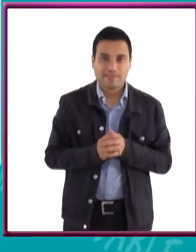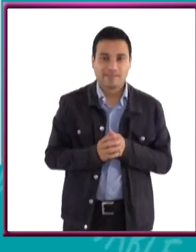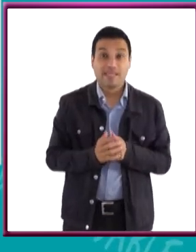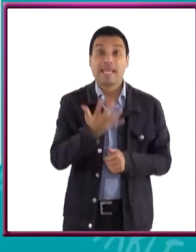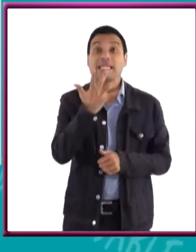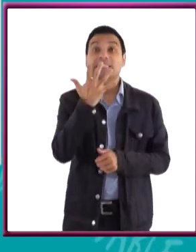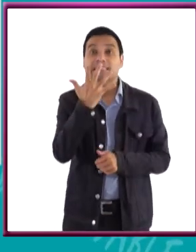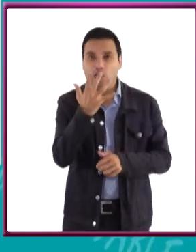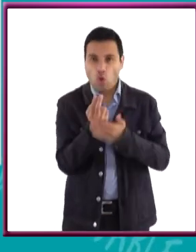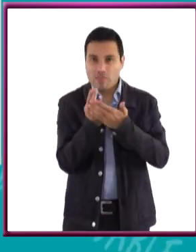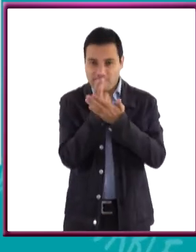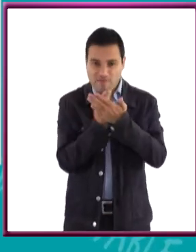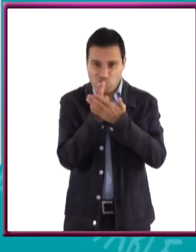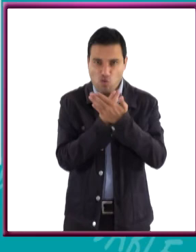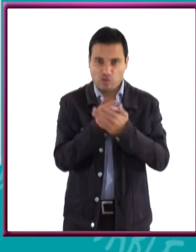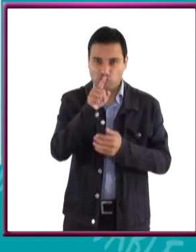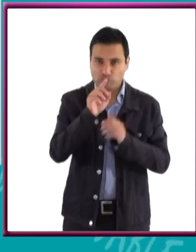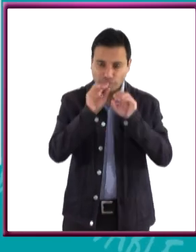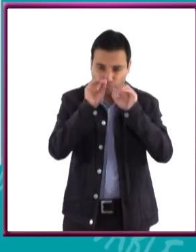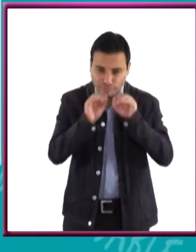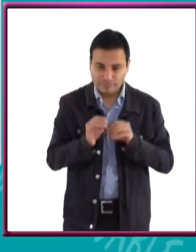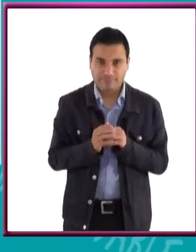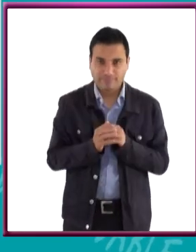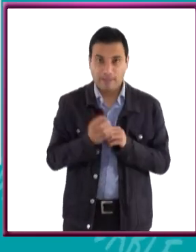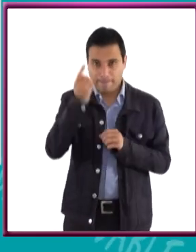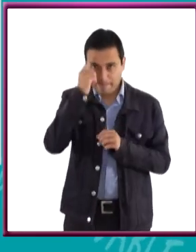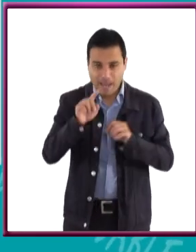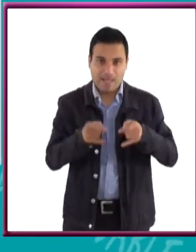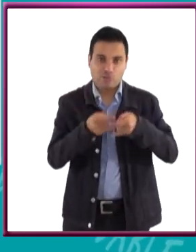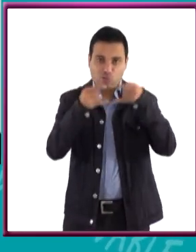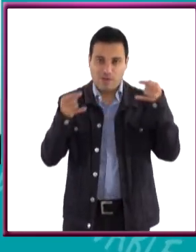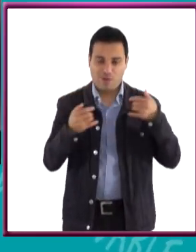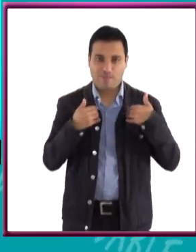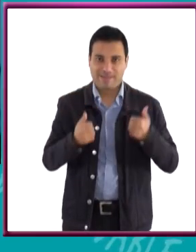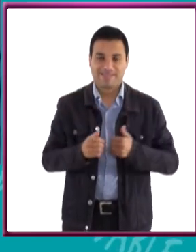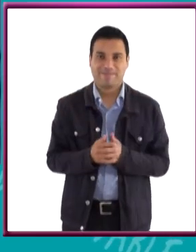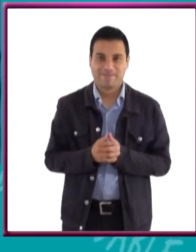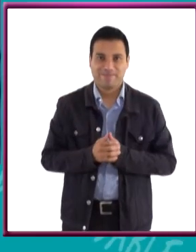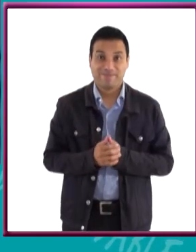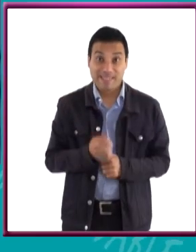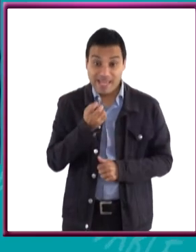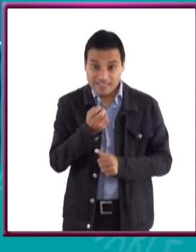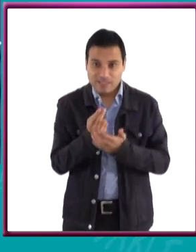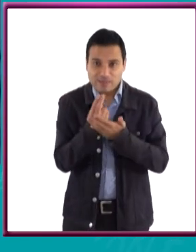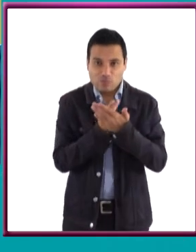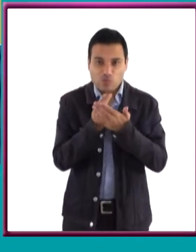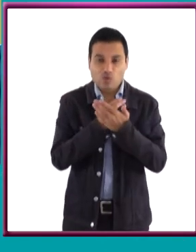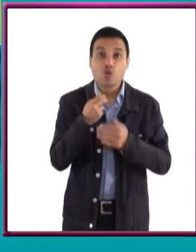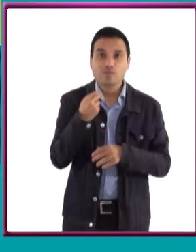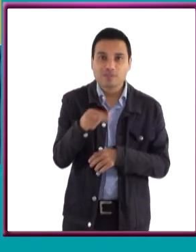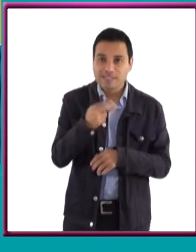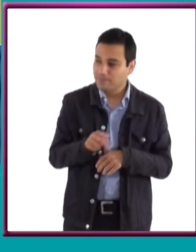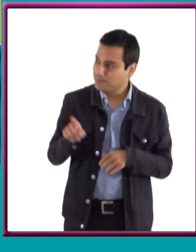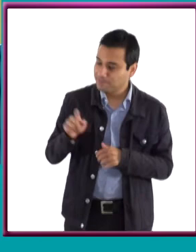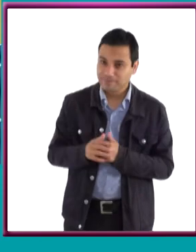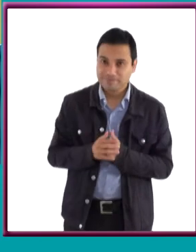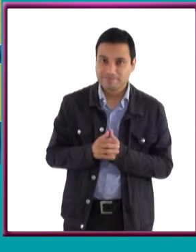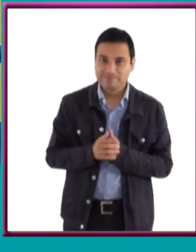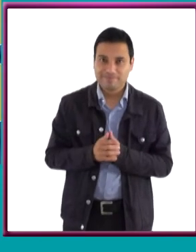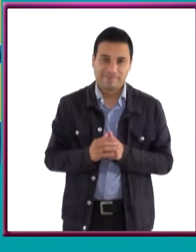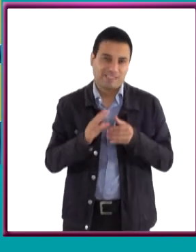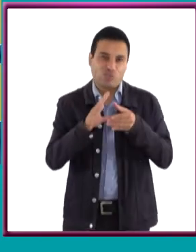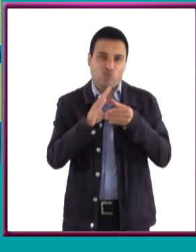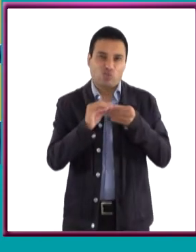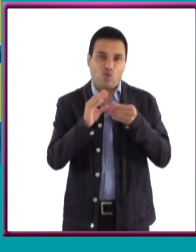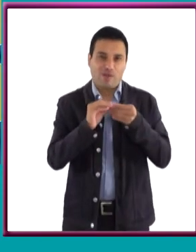5 ilustraciones a manera de secuencia que ayuden a entender la historia. A este tipo de dibujos se les conoce como storyboard